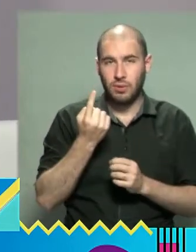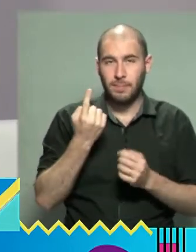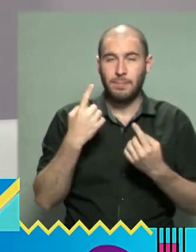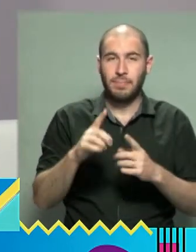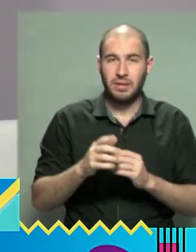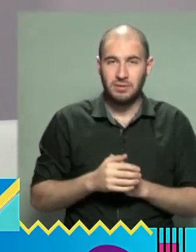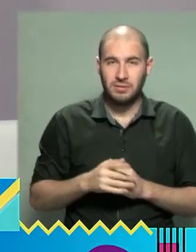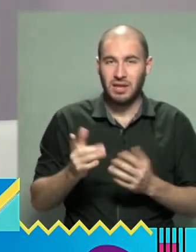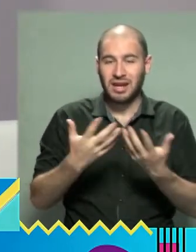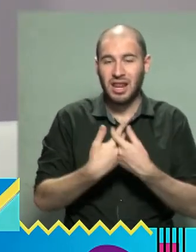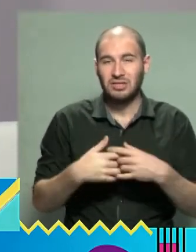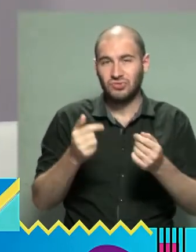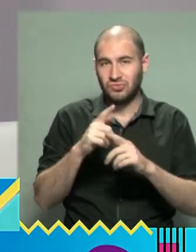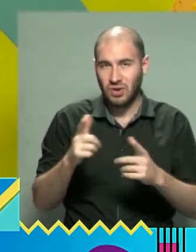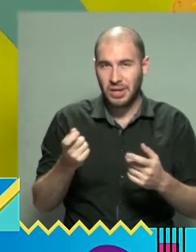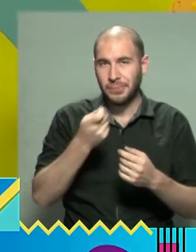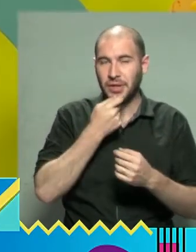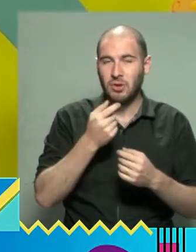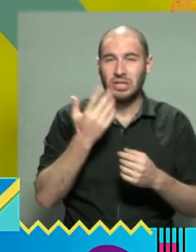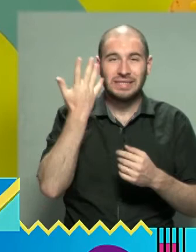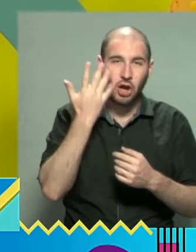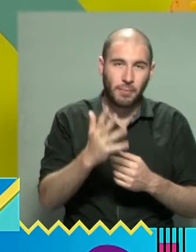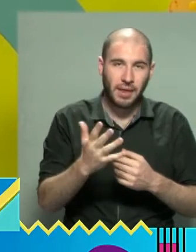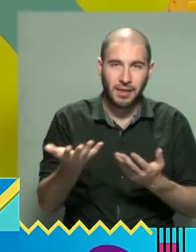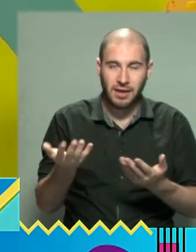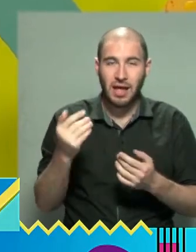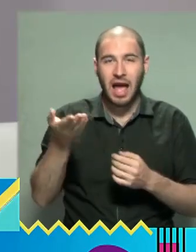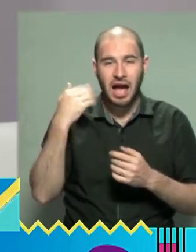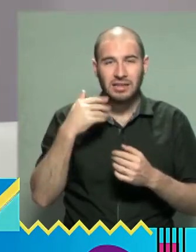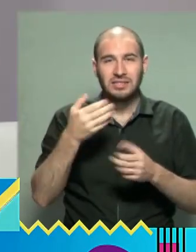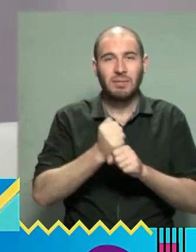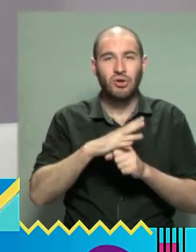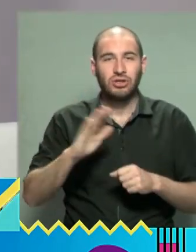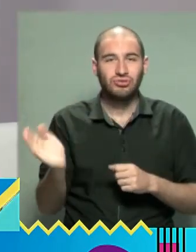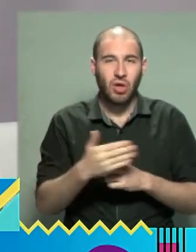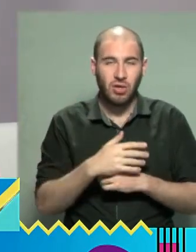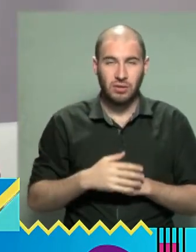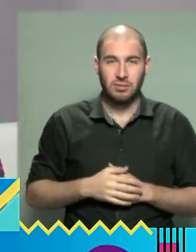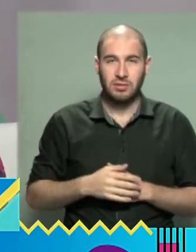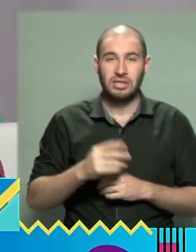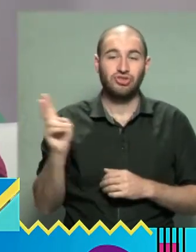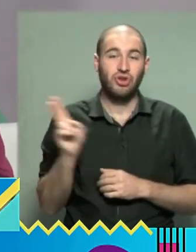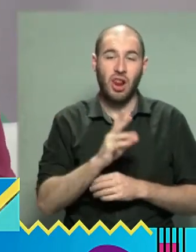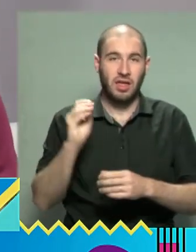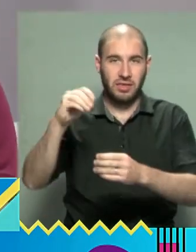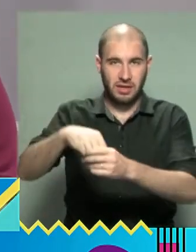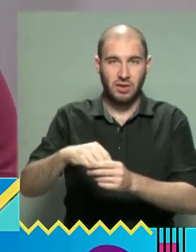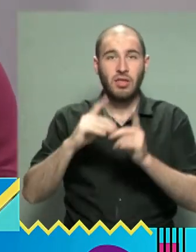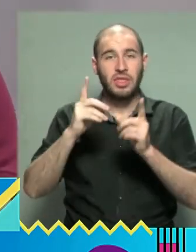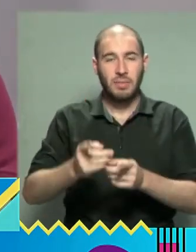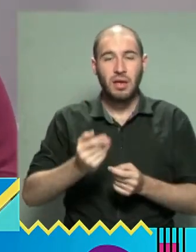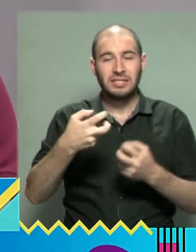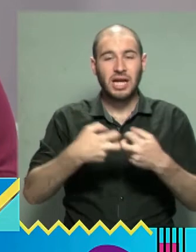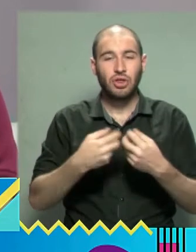no tienen Bien. nada que ver si hay 5.000. En ese momento estaban todos los trabajadores del trole, inclusive había